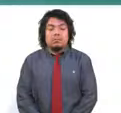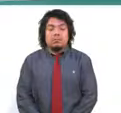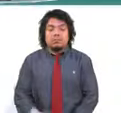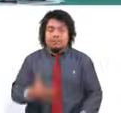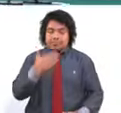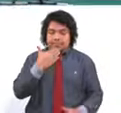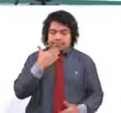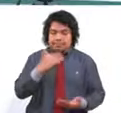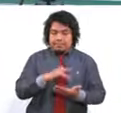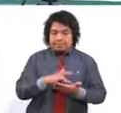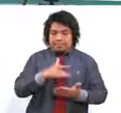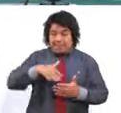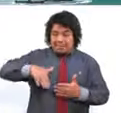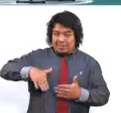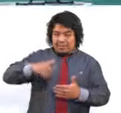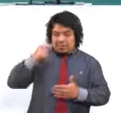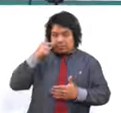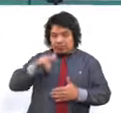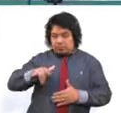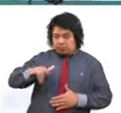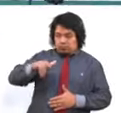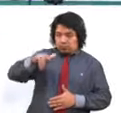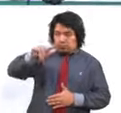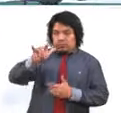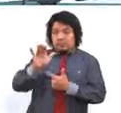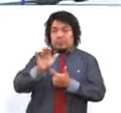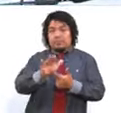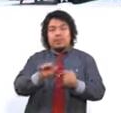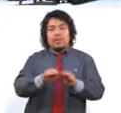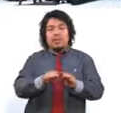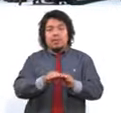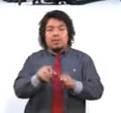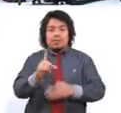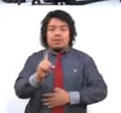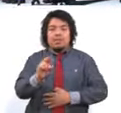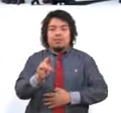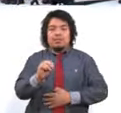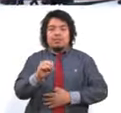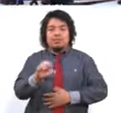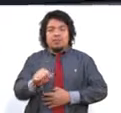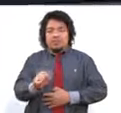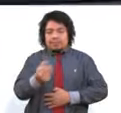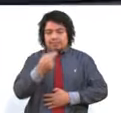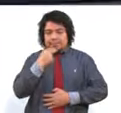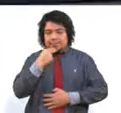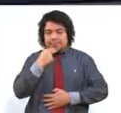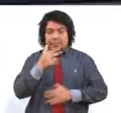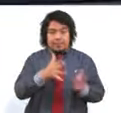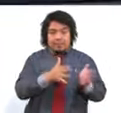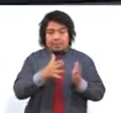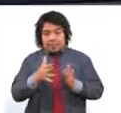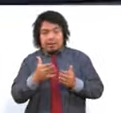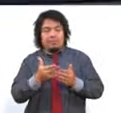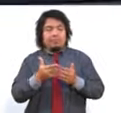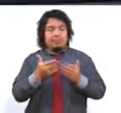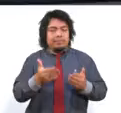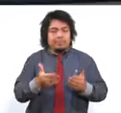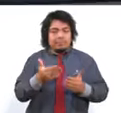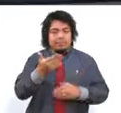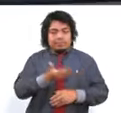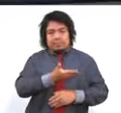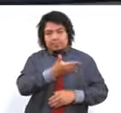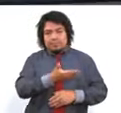Muchas gracias. Este ha sido la demostración del sobrevuelo de aeronaves no tripuladas. Y a continuación, escucharemos